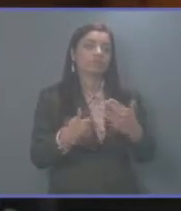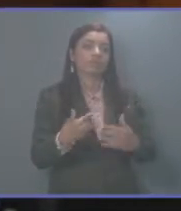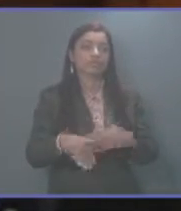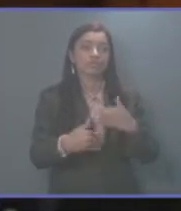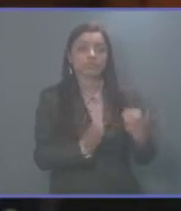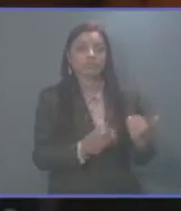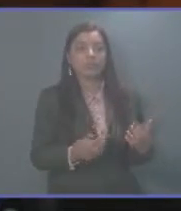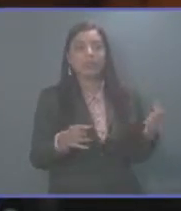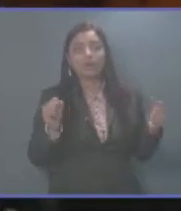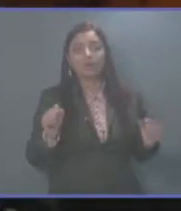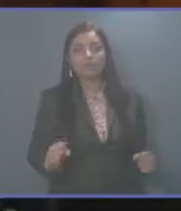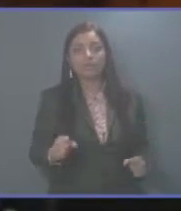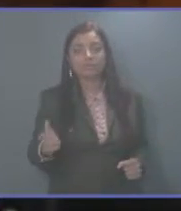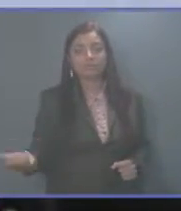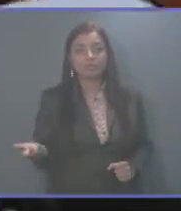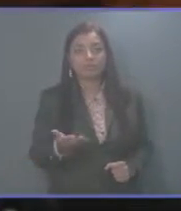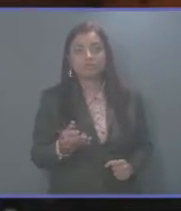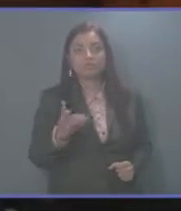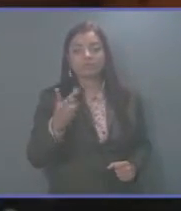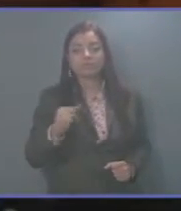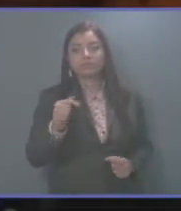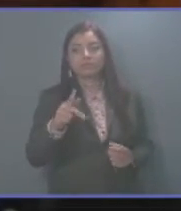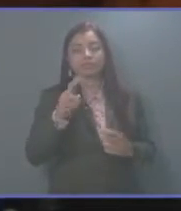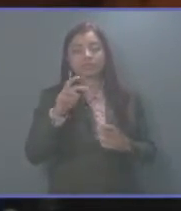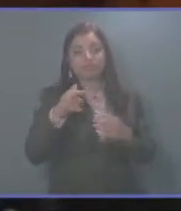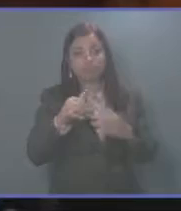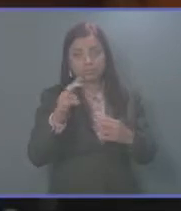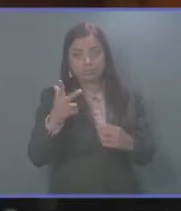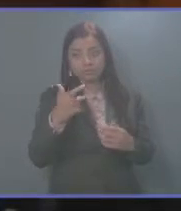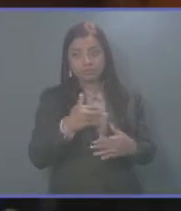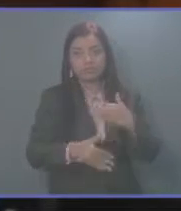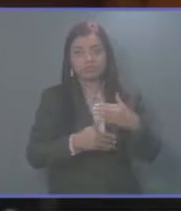un numeral 3 de la siguiente manera.